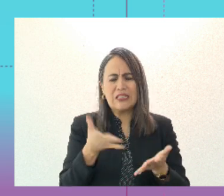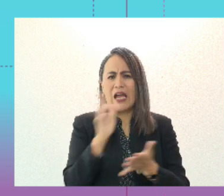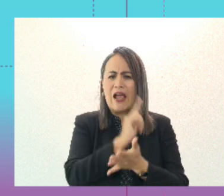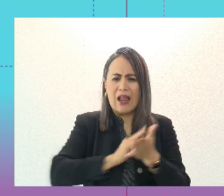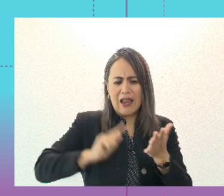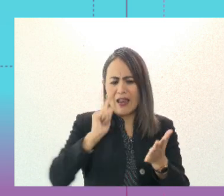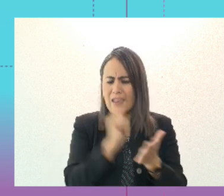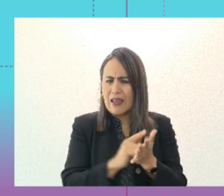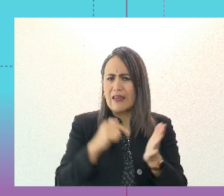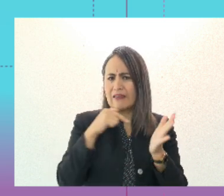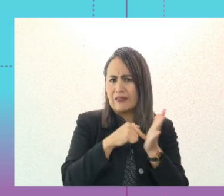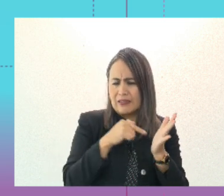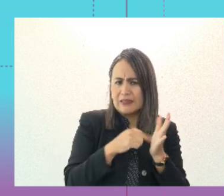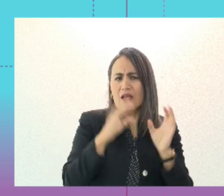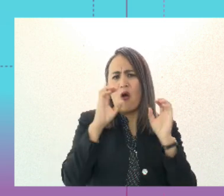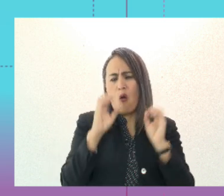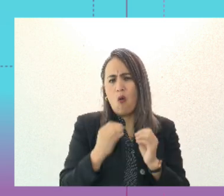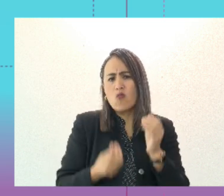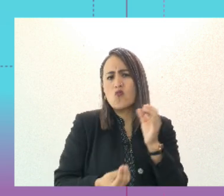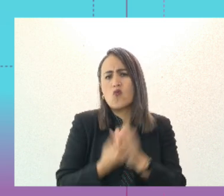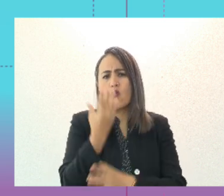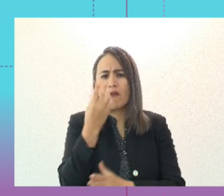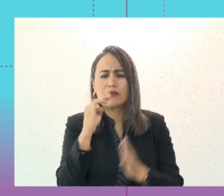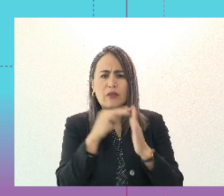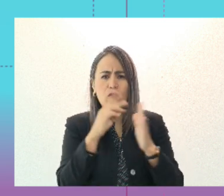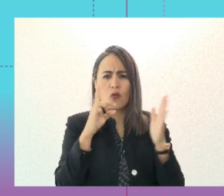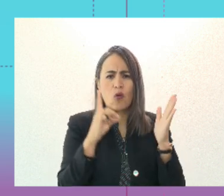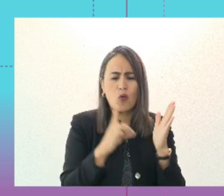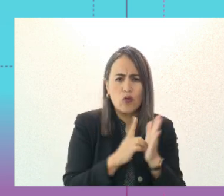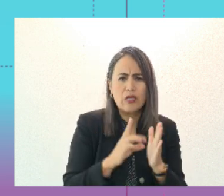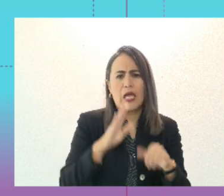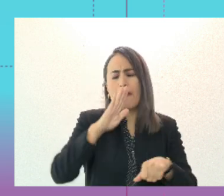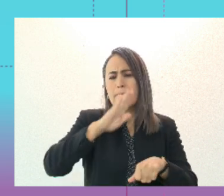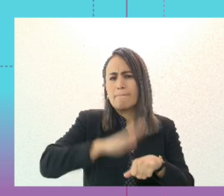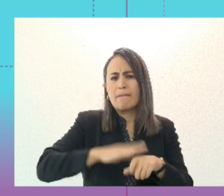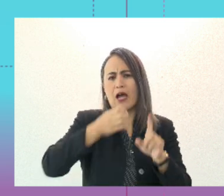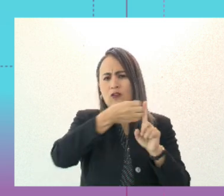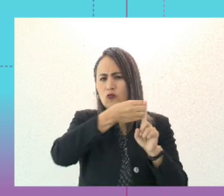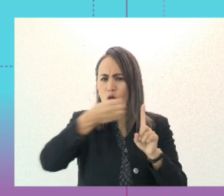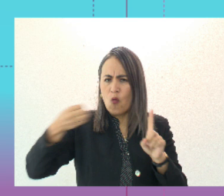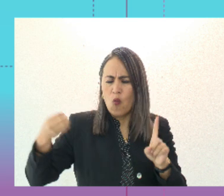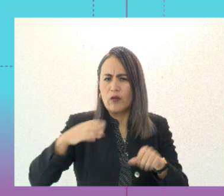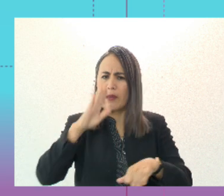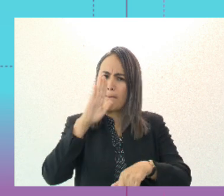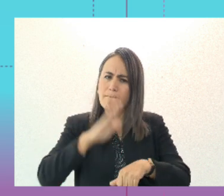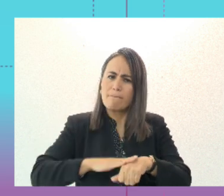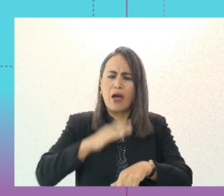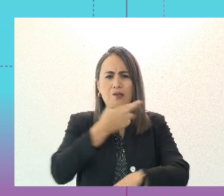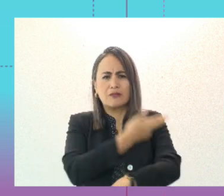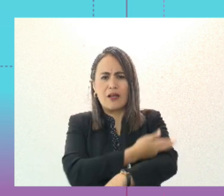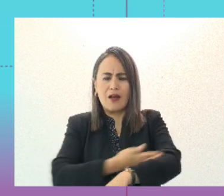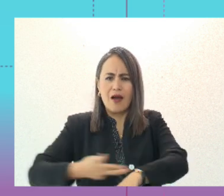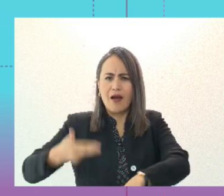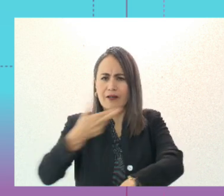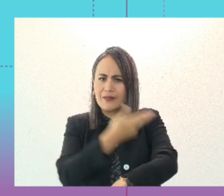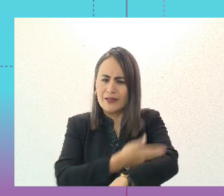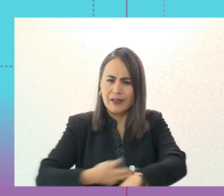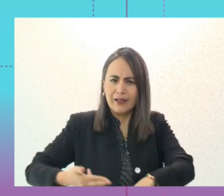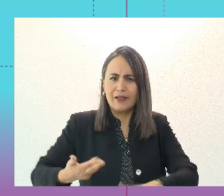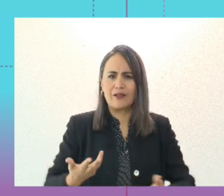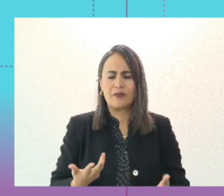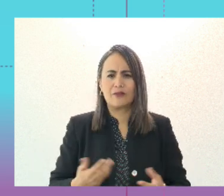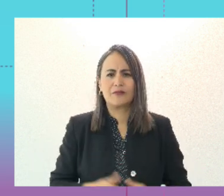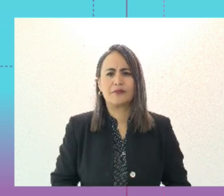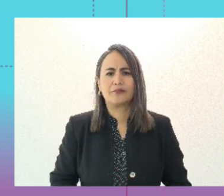una línea de trabajo diferente, mucho más estructurada, mucho más organizada, para poder consolidar